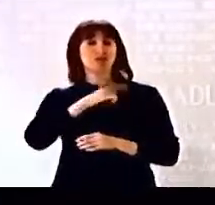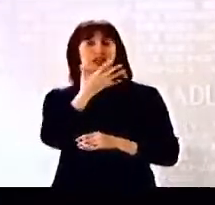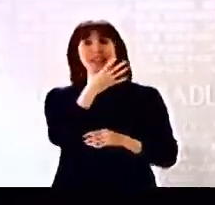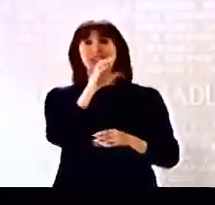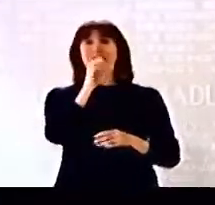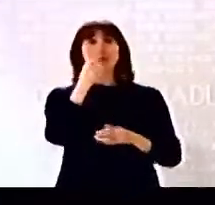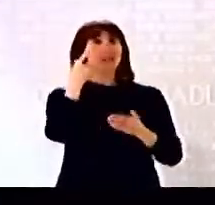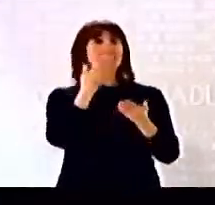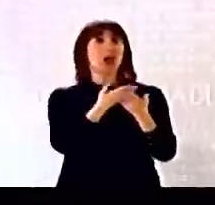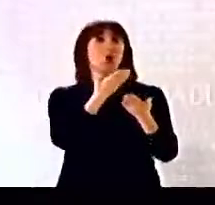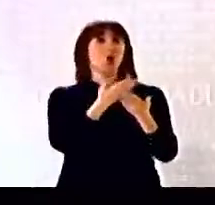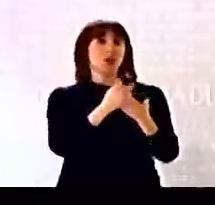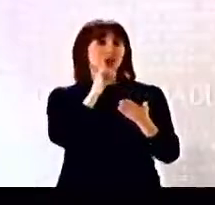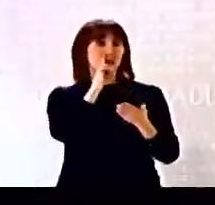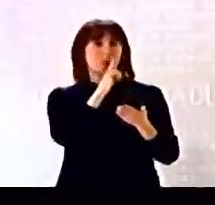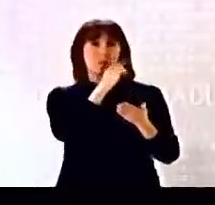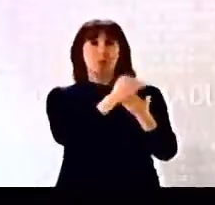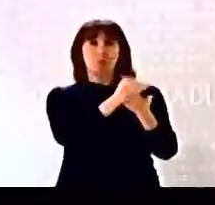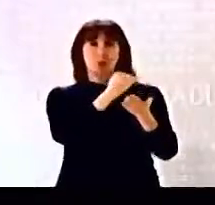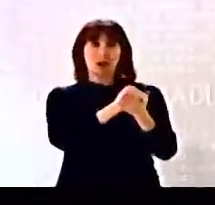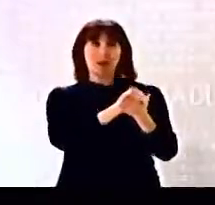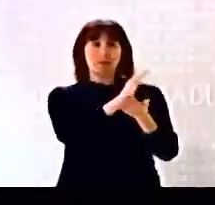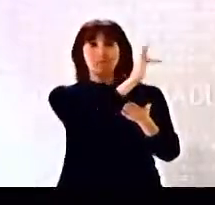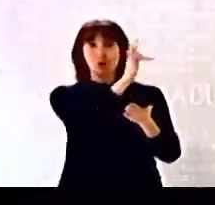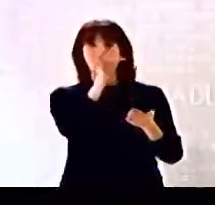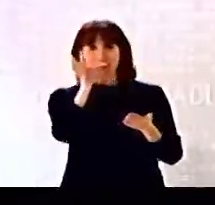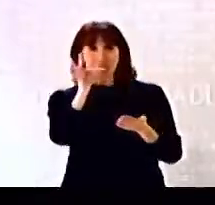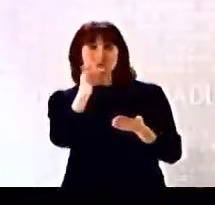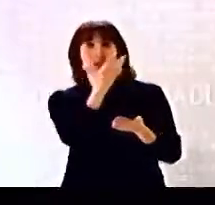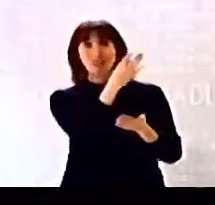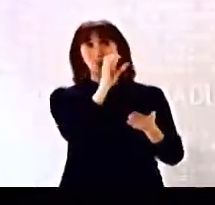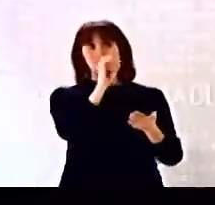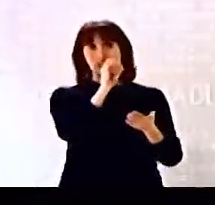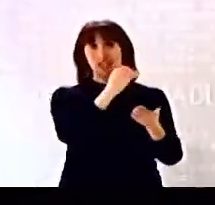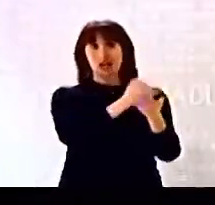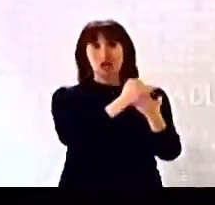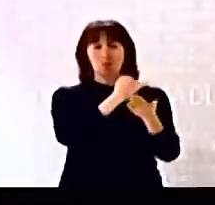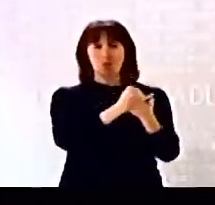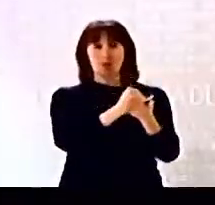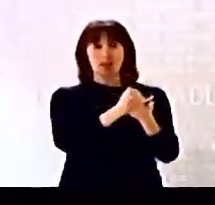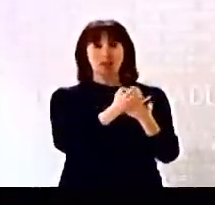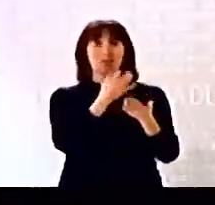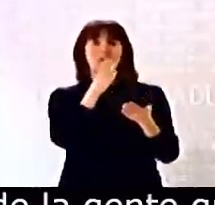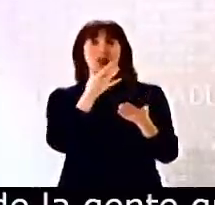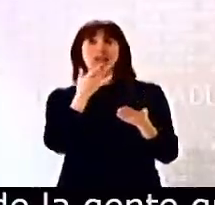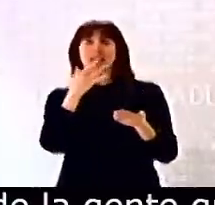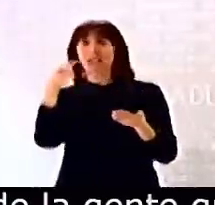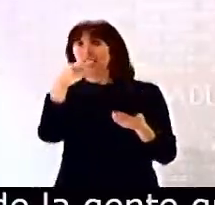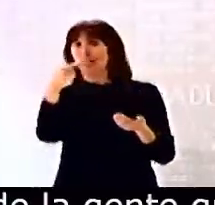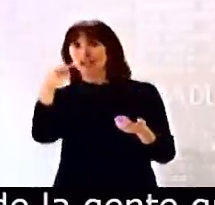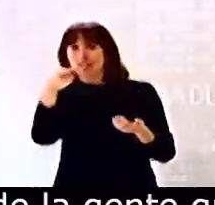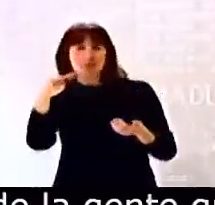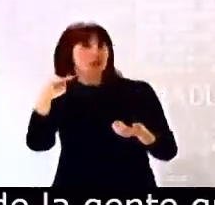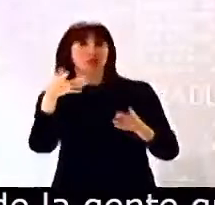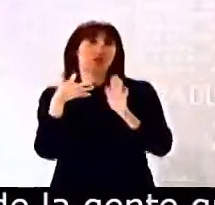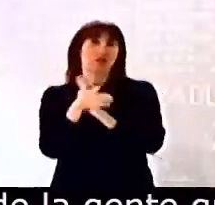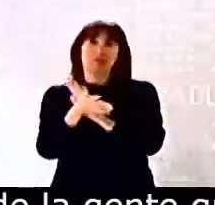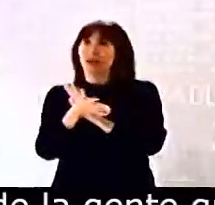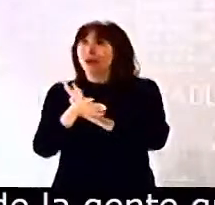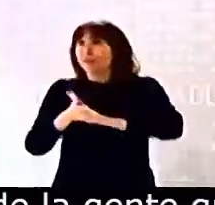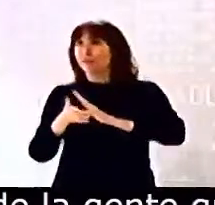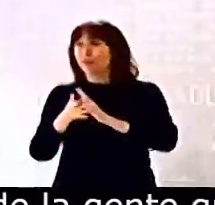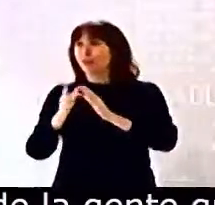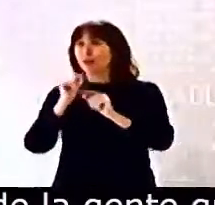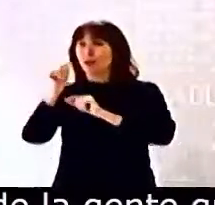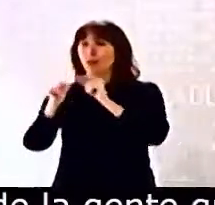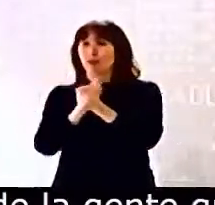50 muestras, evidentemente, de la gente que dé positivo, porque si da negativo es que no hay variante ni de Wuhan, ni variante